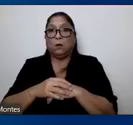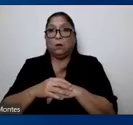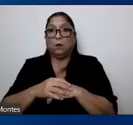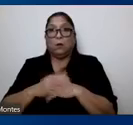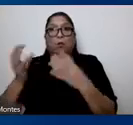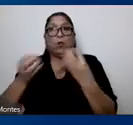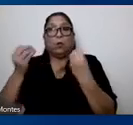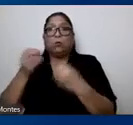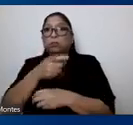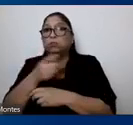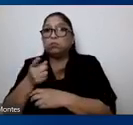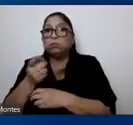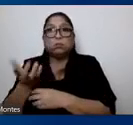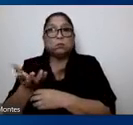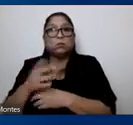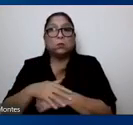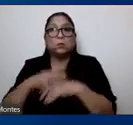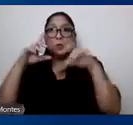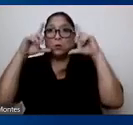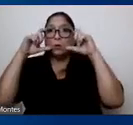esta.